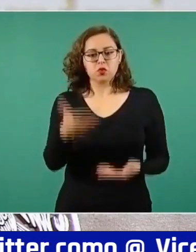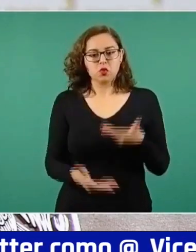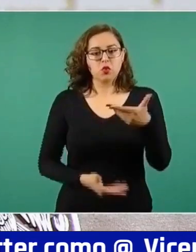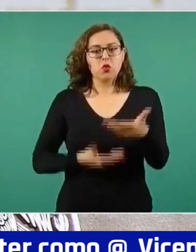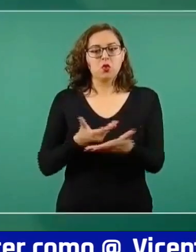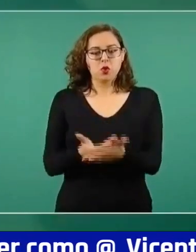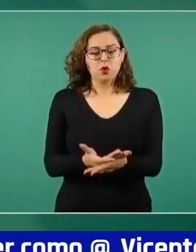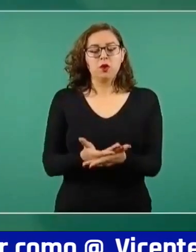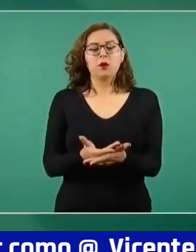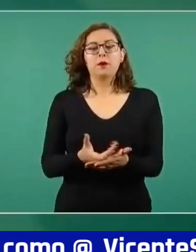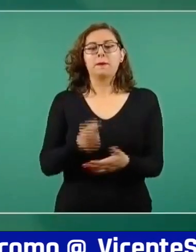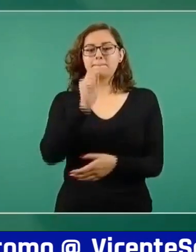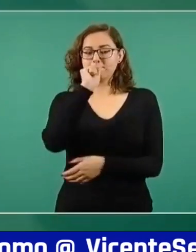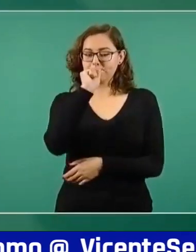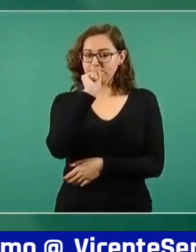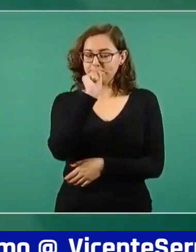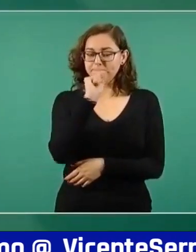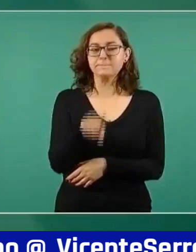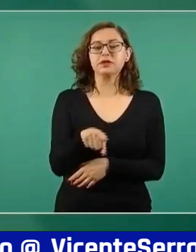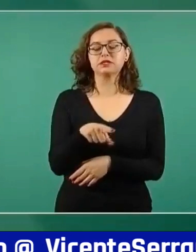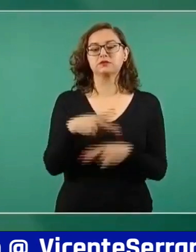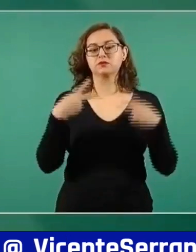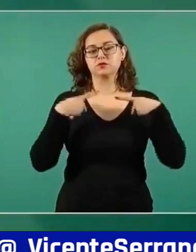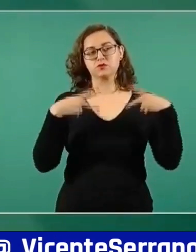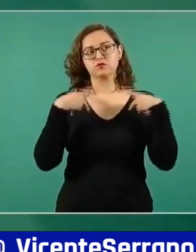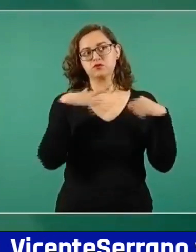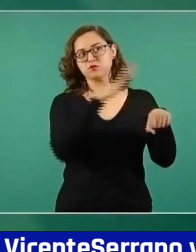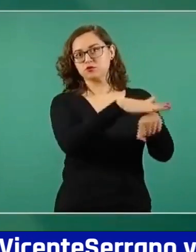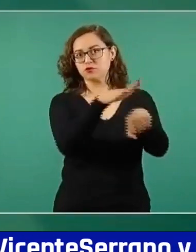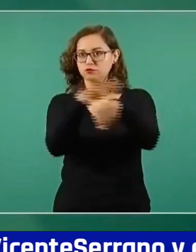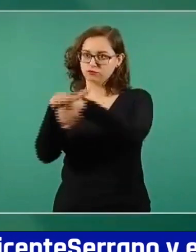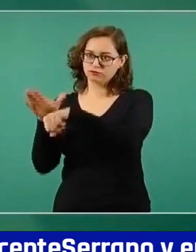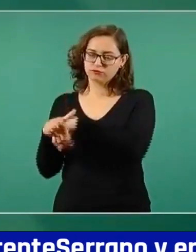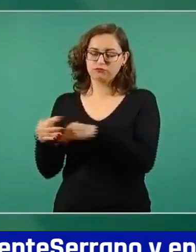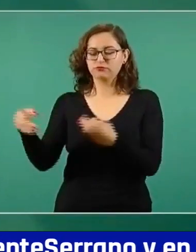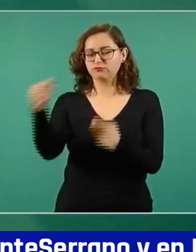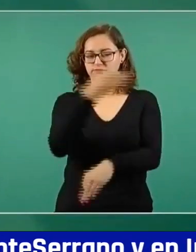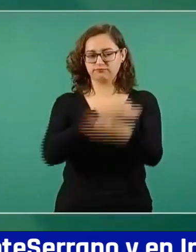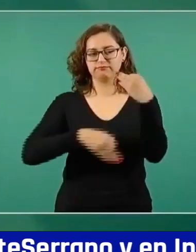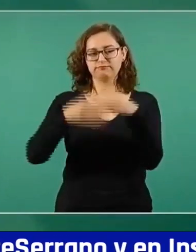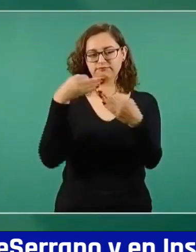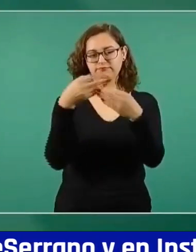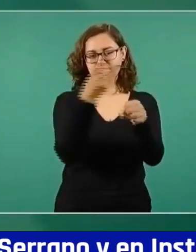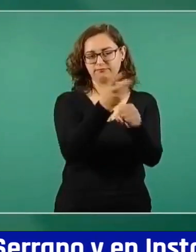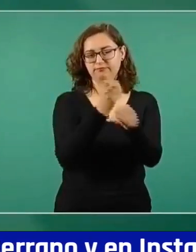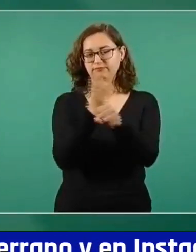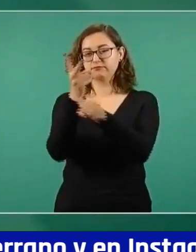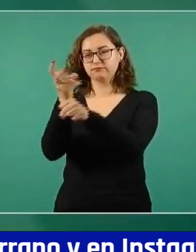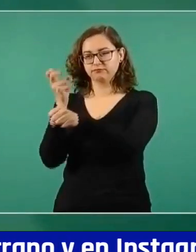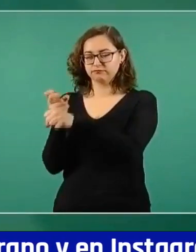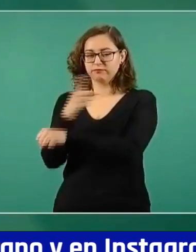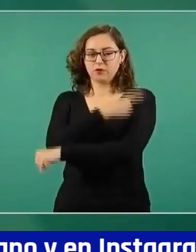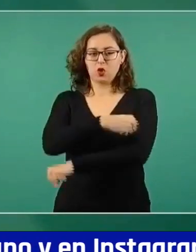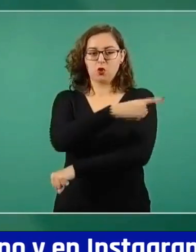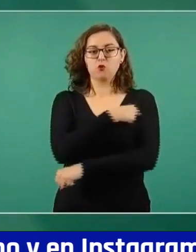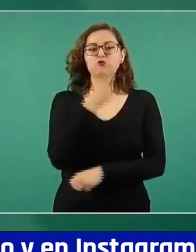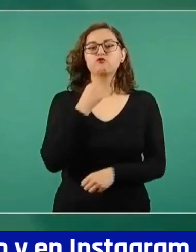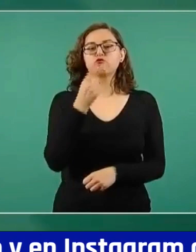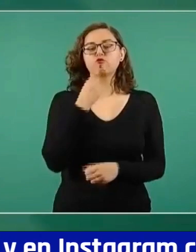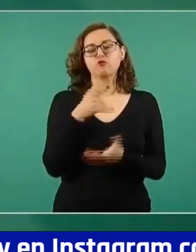como vamos a hacer este llamado a los habitantes de la ciudad para que apoyen a la Cruz Roja, que es